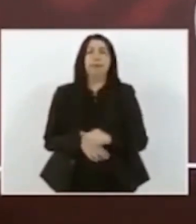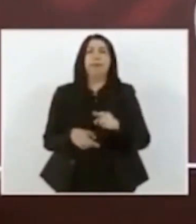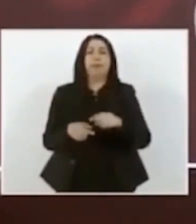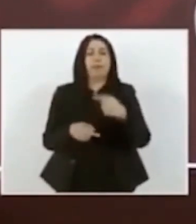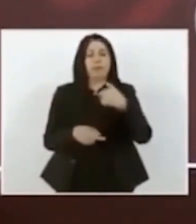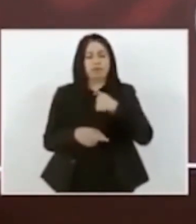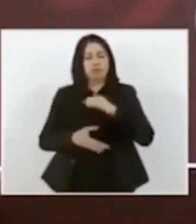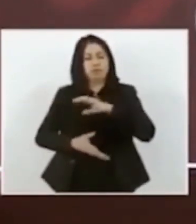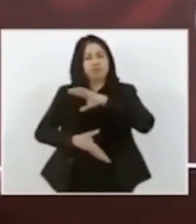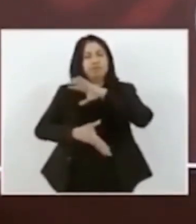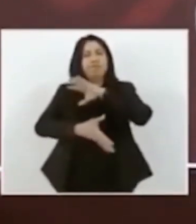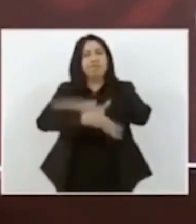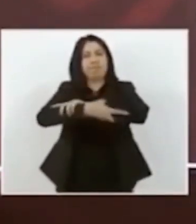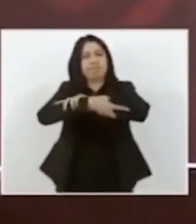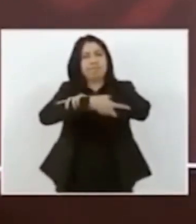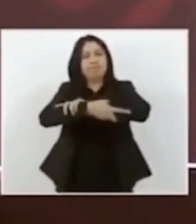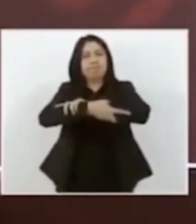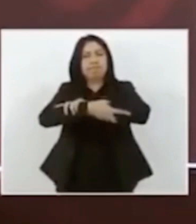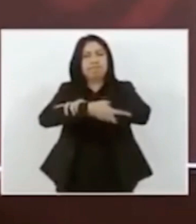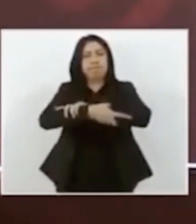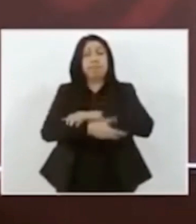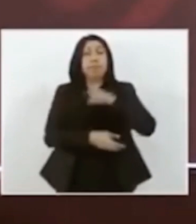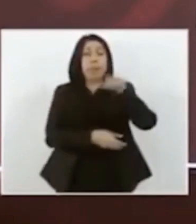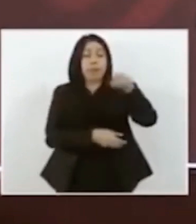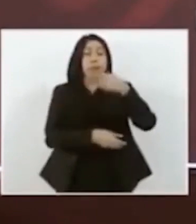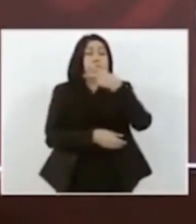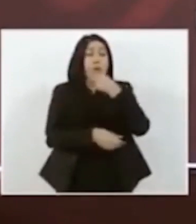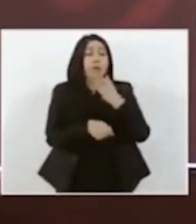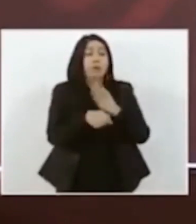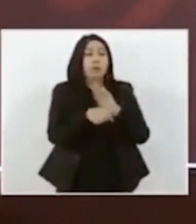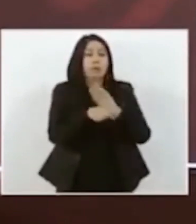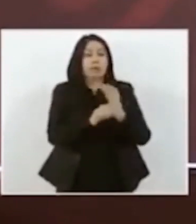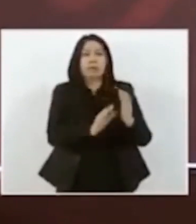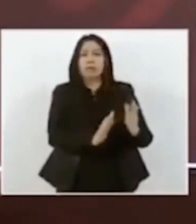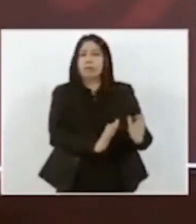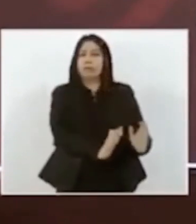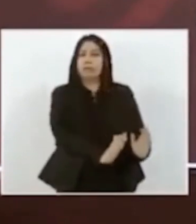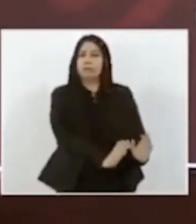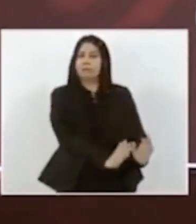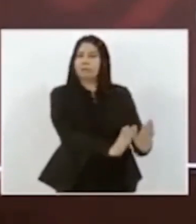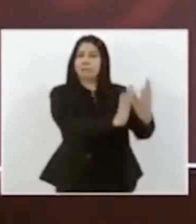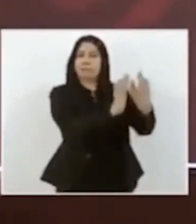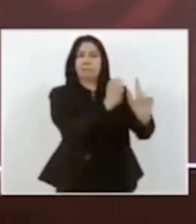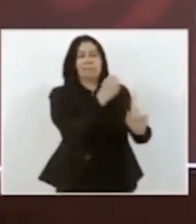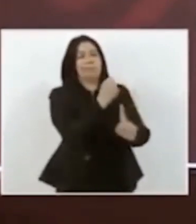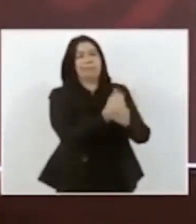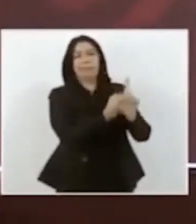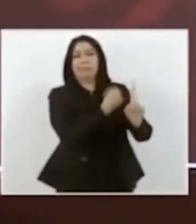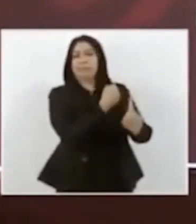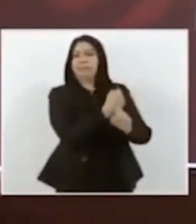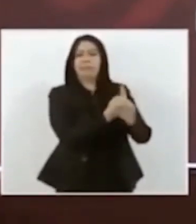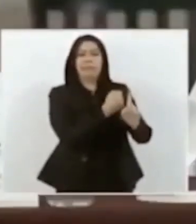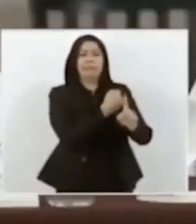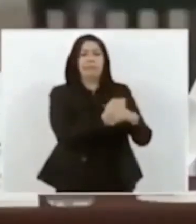Mi solidaridad porque está enfrentando una embestida que